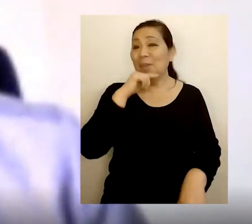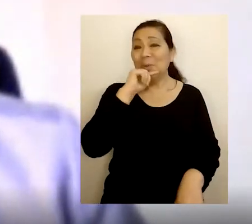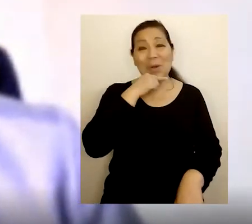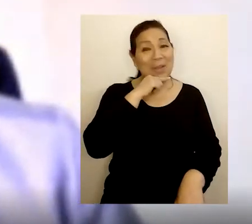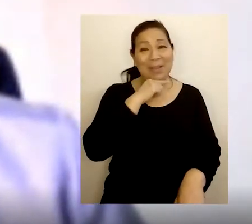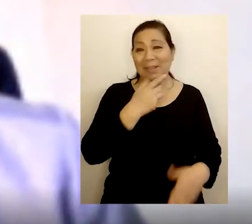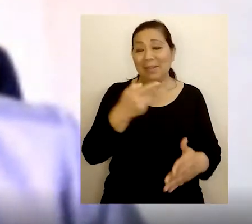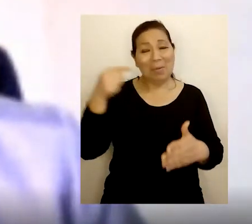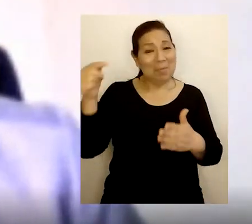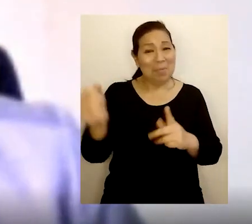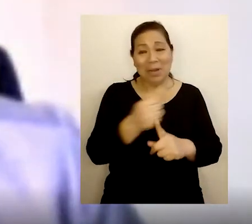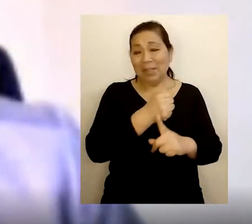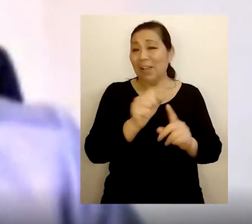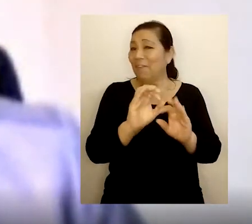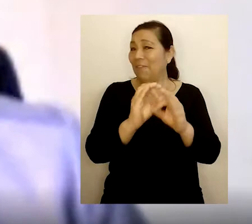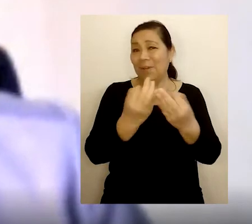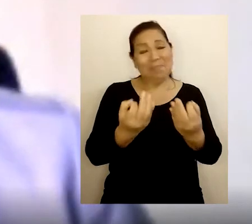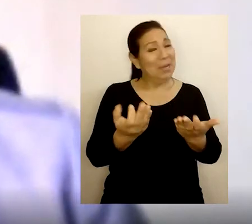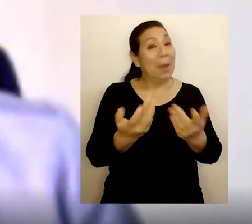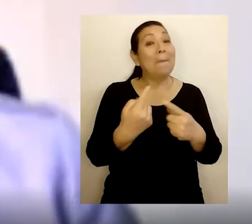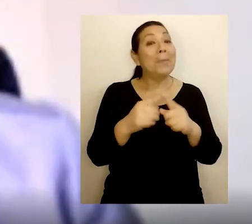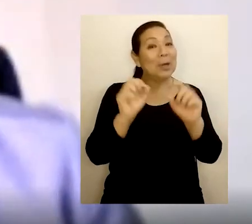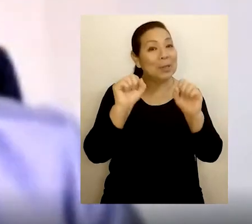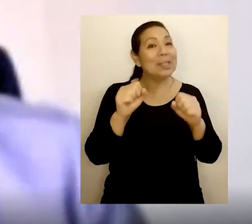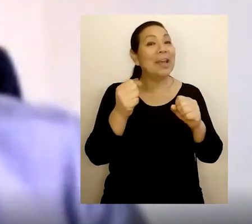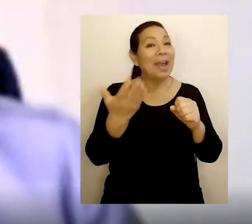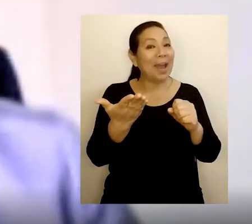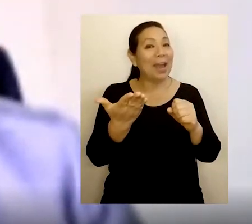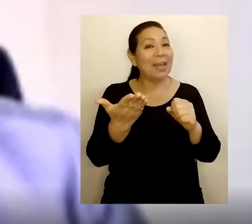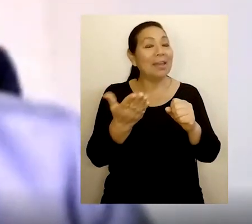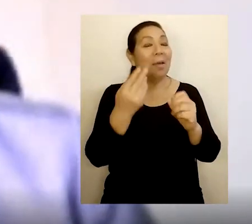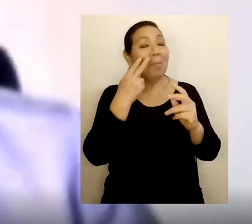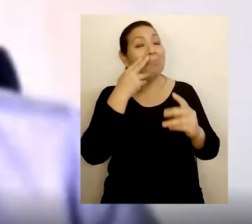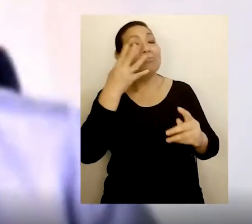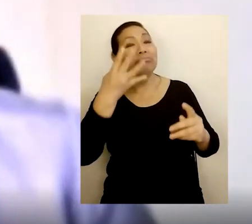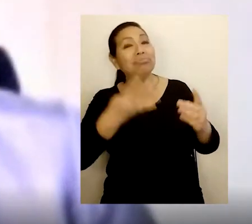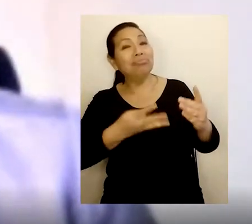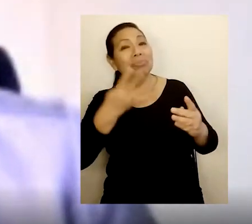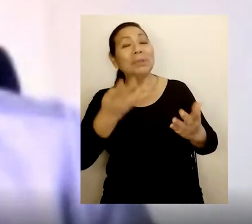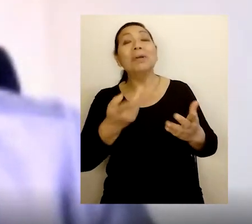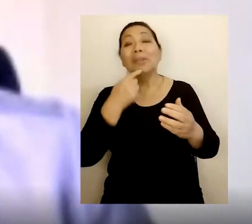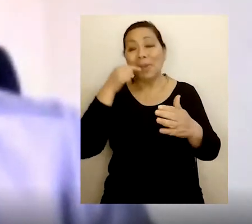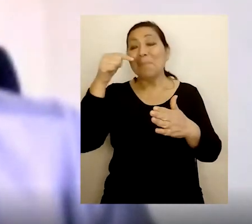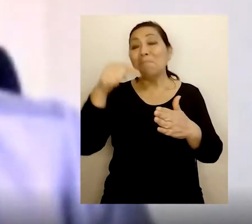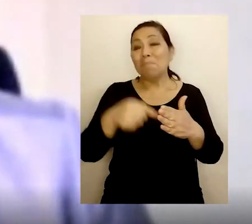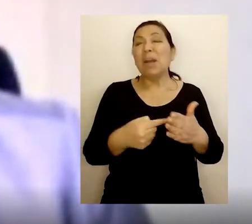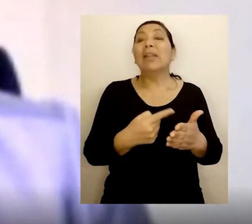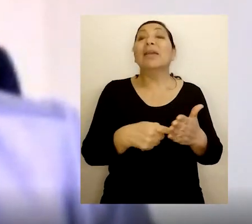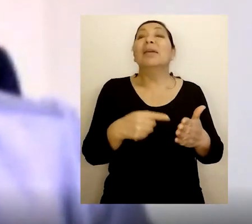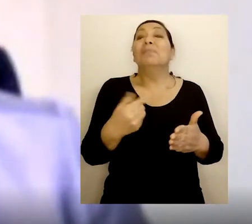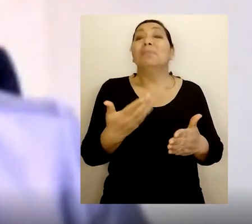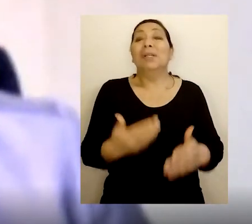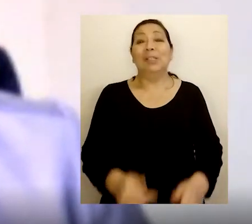en contexto de violencia familiar, pero sí existe tentativa de femicidio. ¿Qué